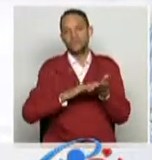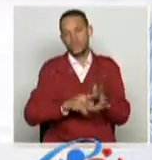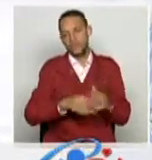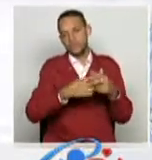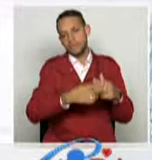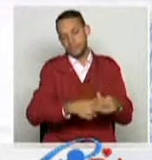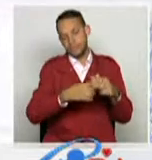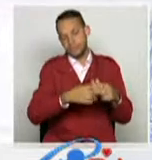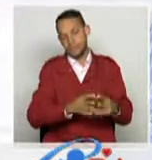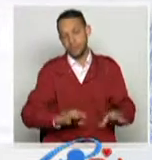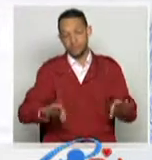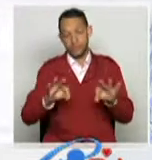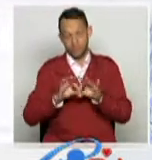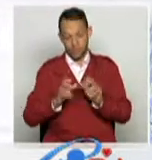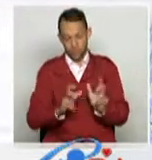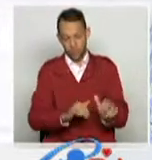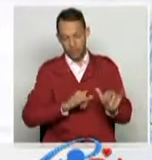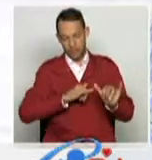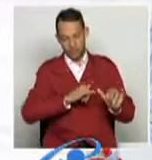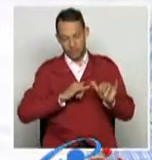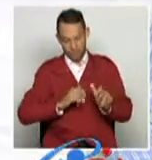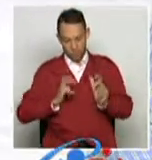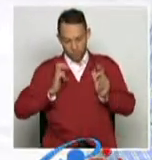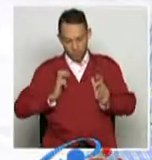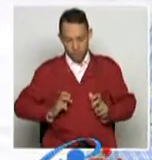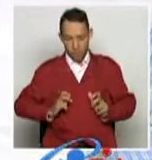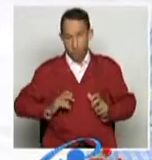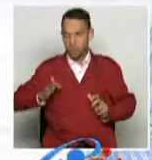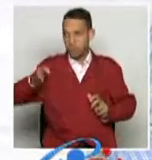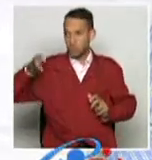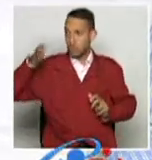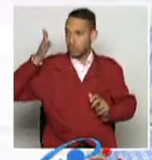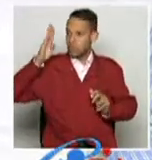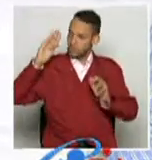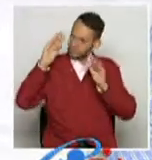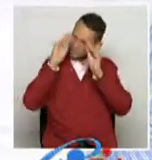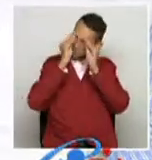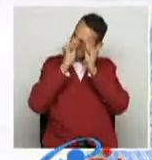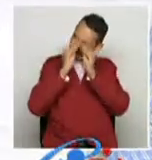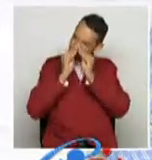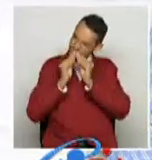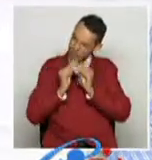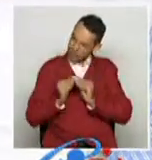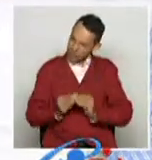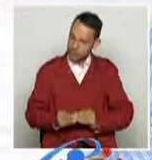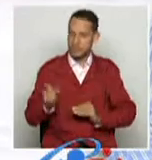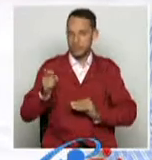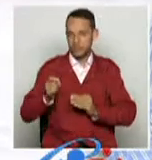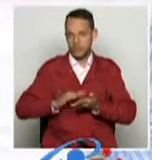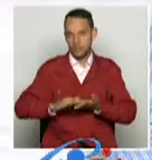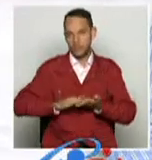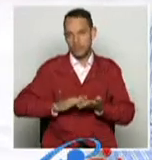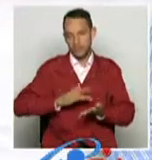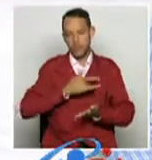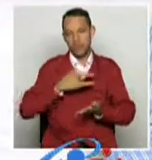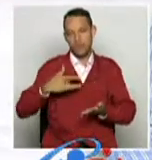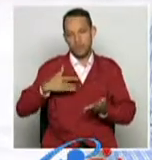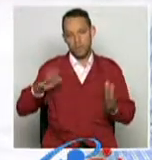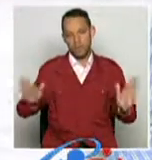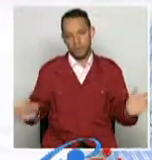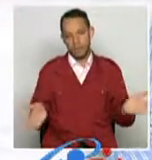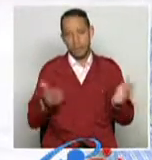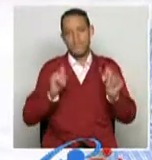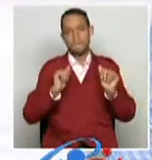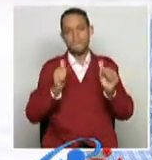gran máquina, que es la más perfecta que el ser humano haya creado y que jamás pueda crear, necesita mantenimiento y es al que, a la máquina